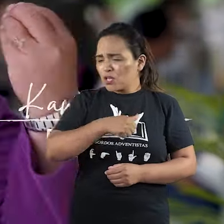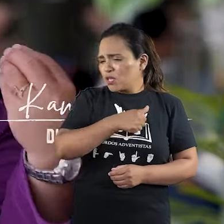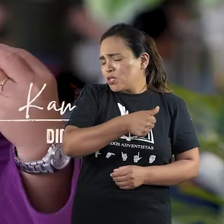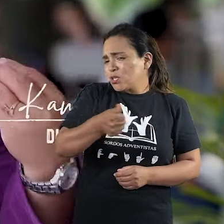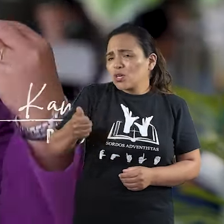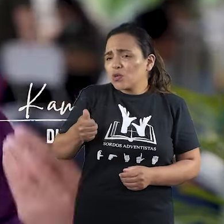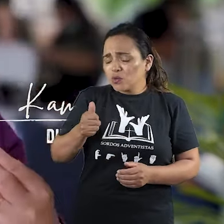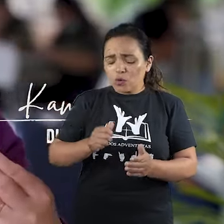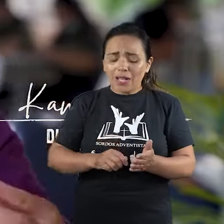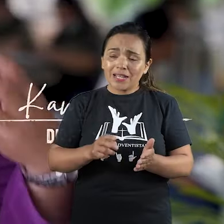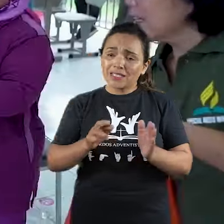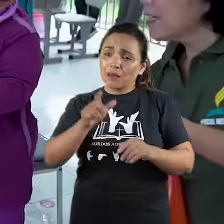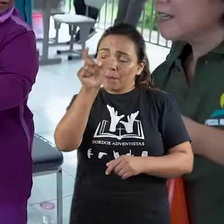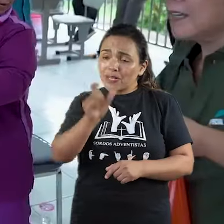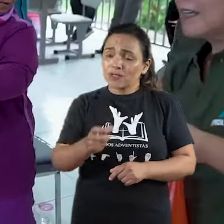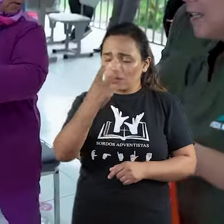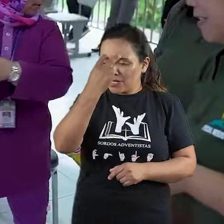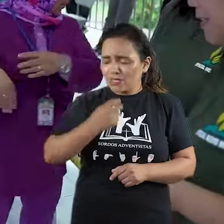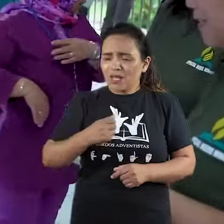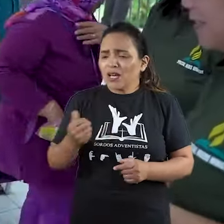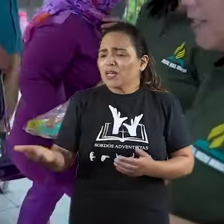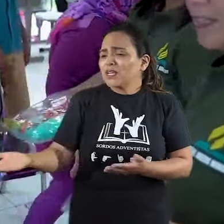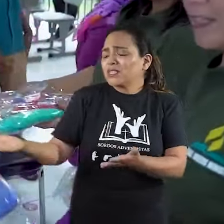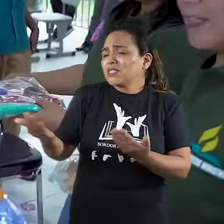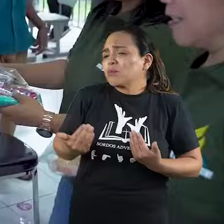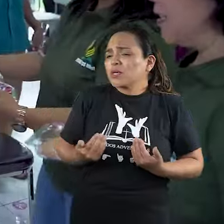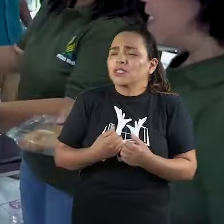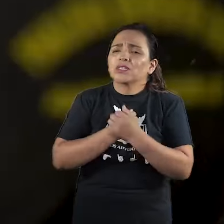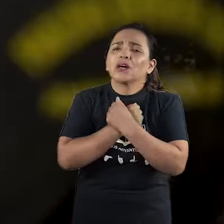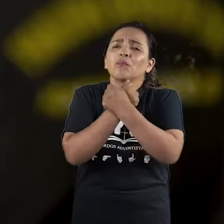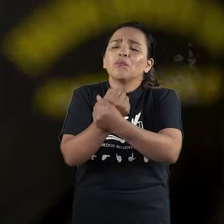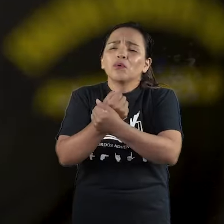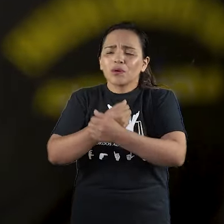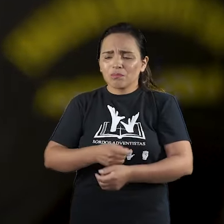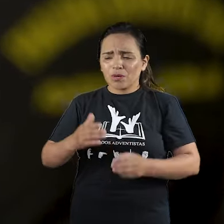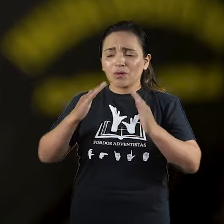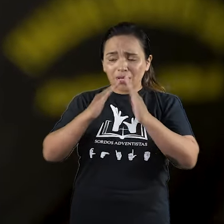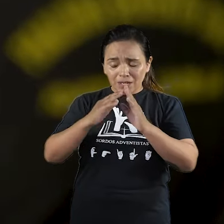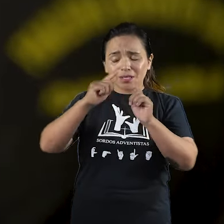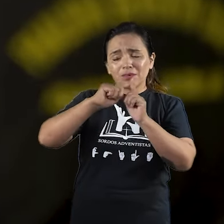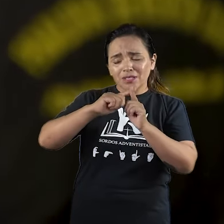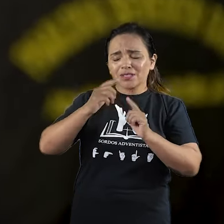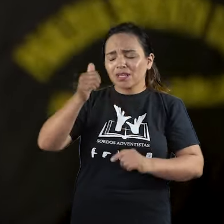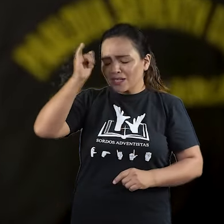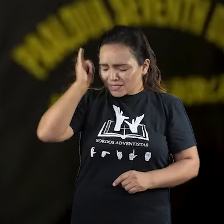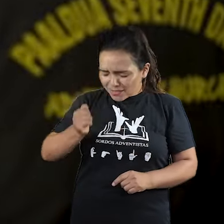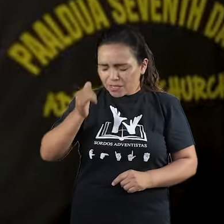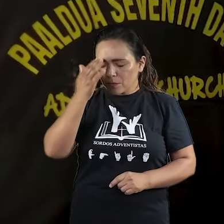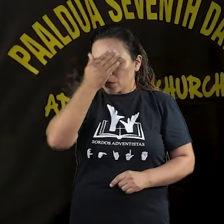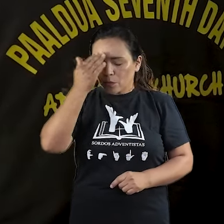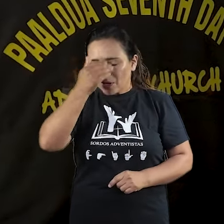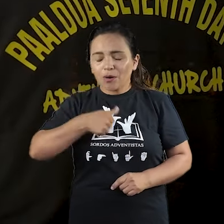la misma atención y cuidados de la comunidad. Nos alegra saber que los adventistas se preocupan por nosotros. Sé de